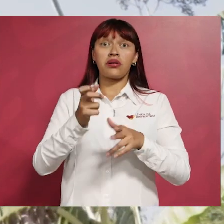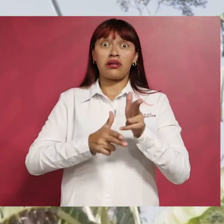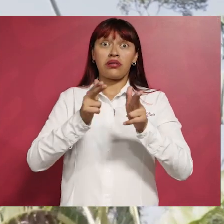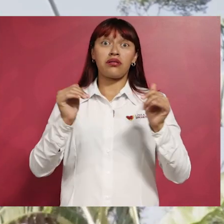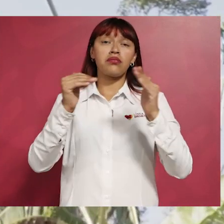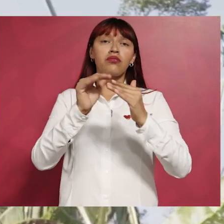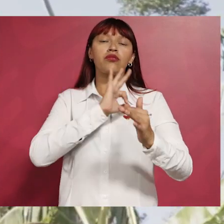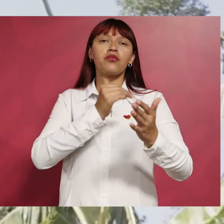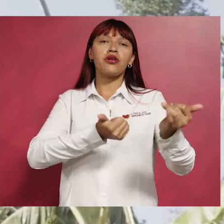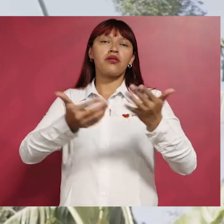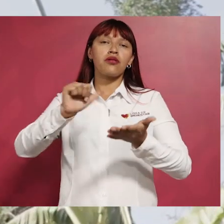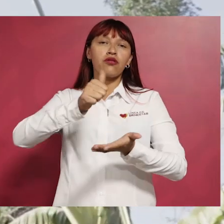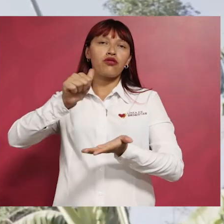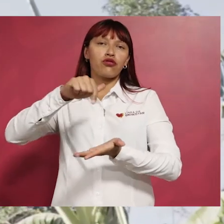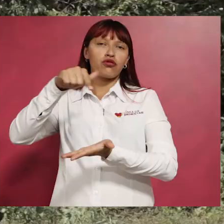llevarse a otras partes.